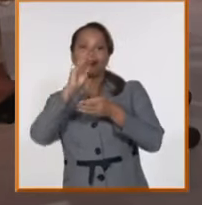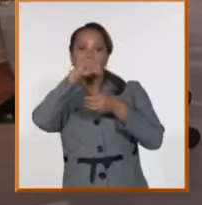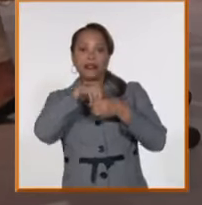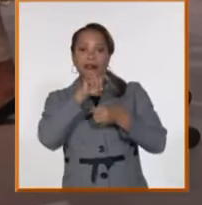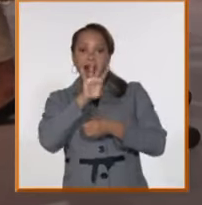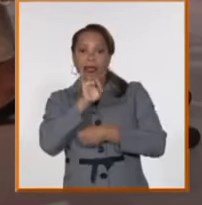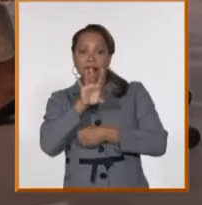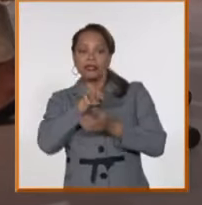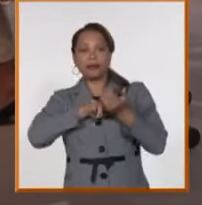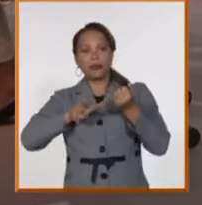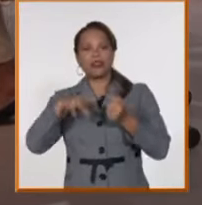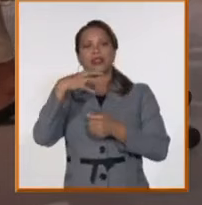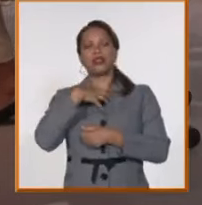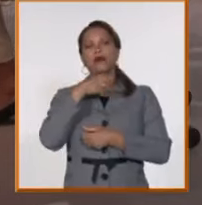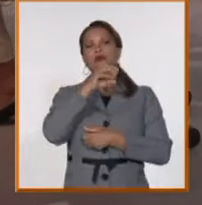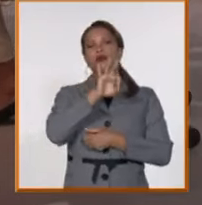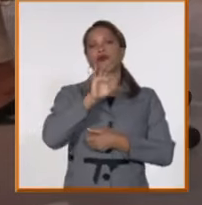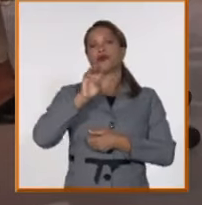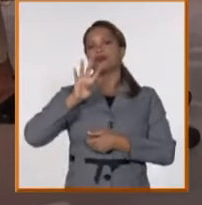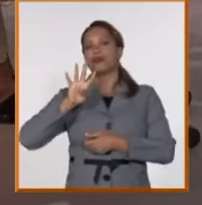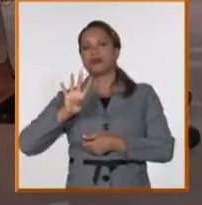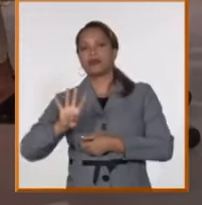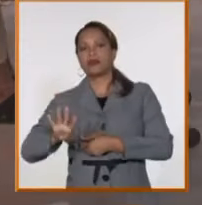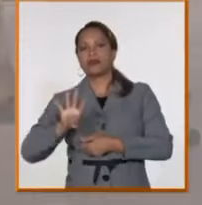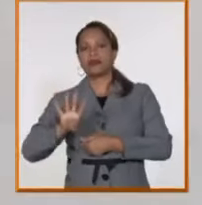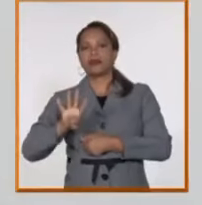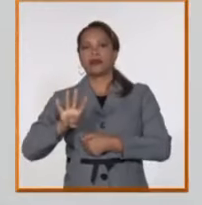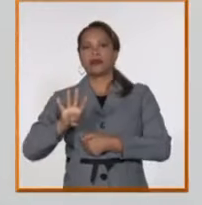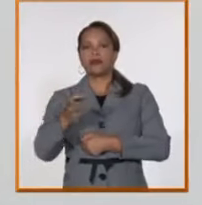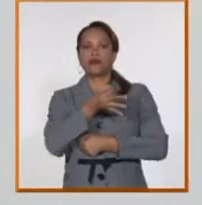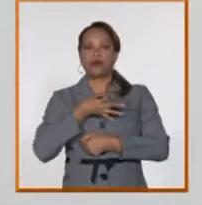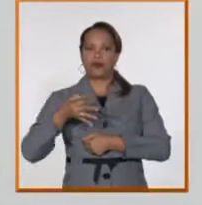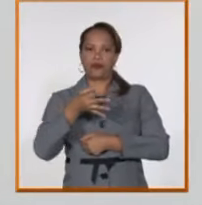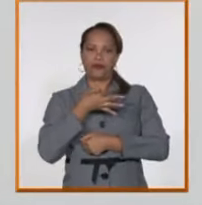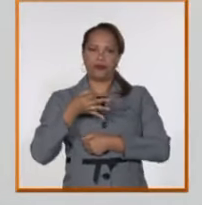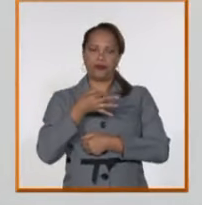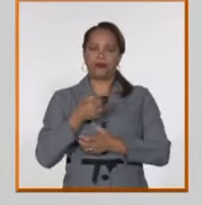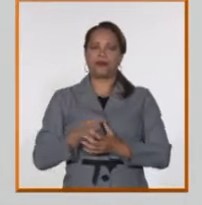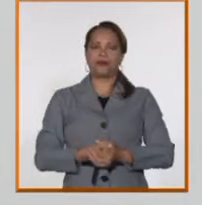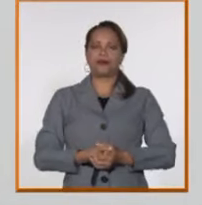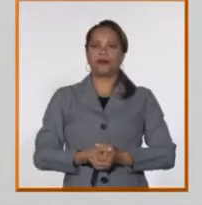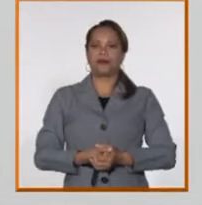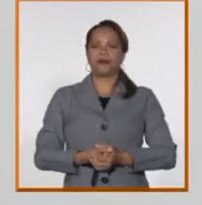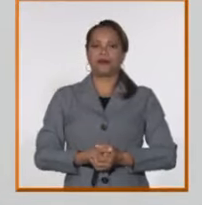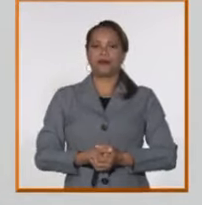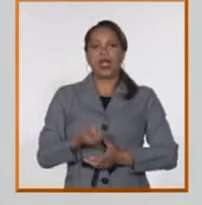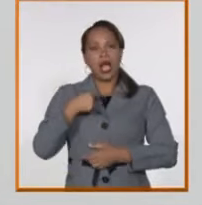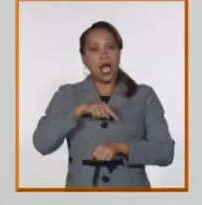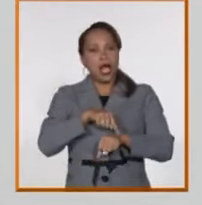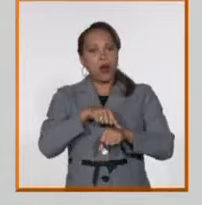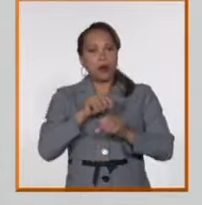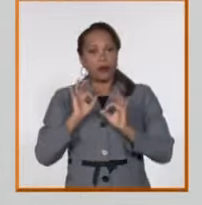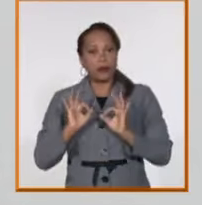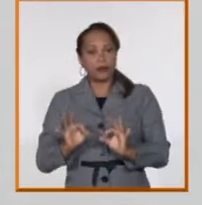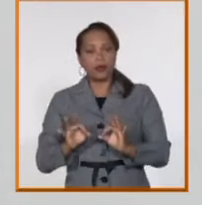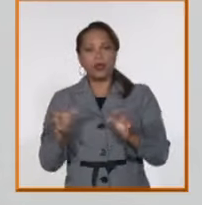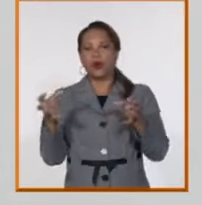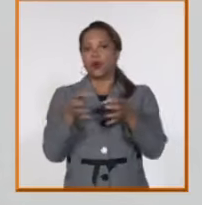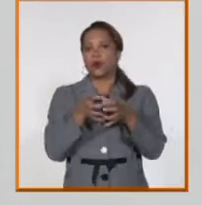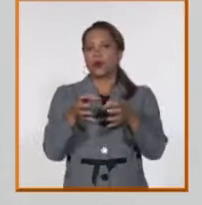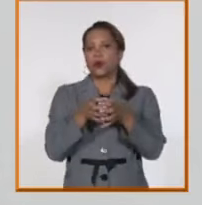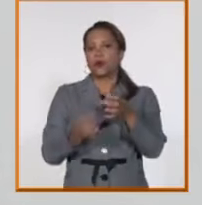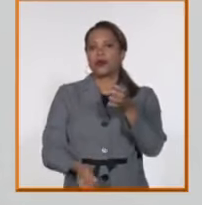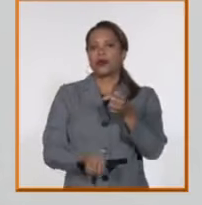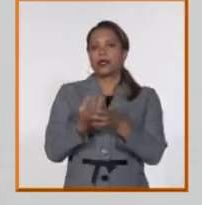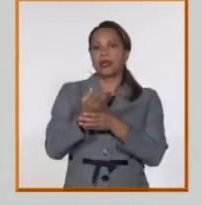en 84 eh municipios tenemos actualmente el grupo está lo